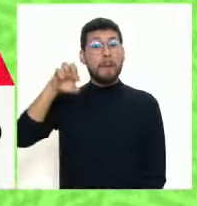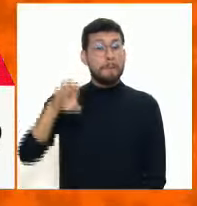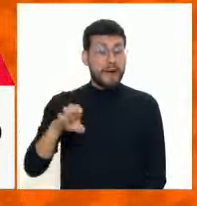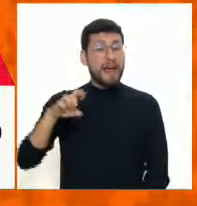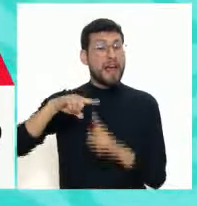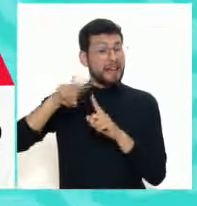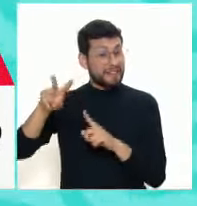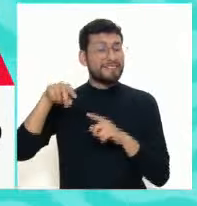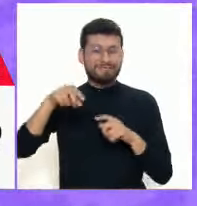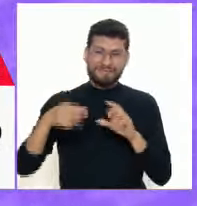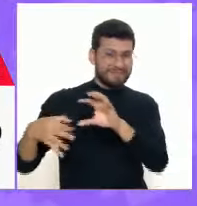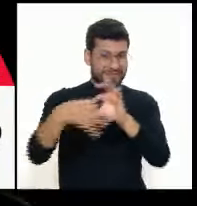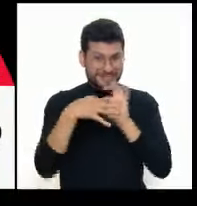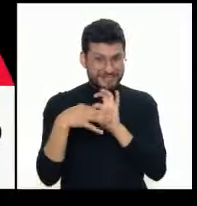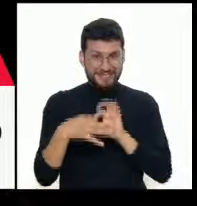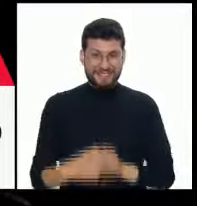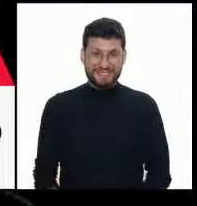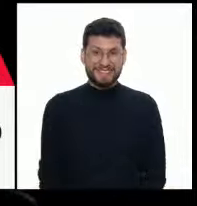Nos une.